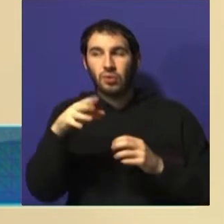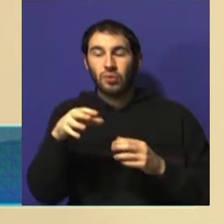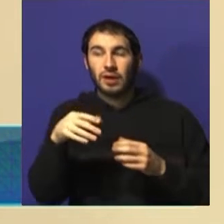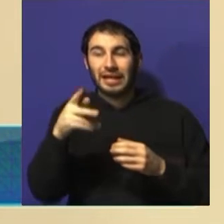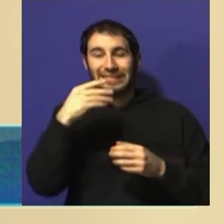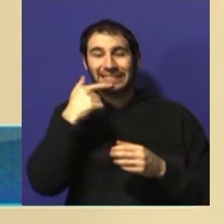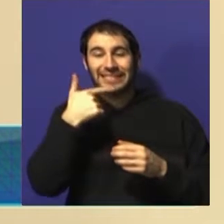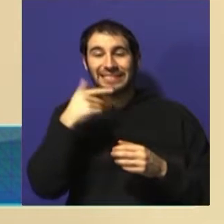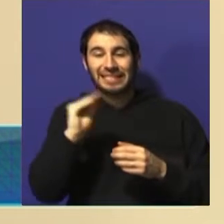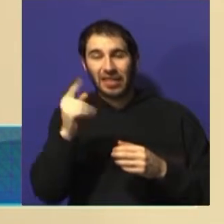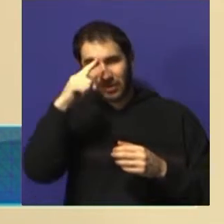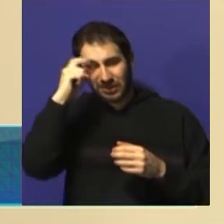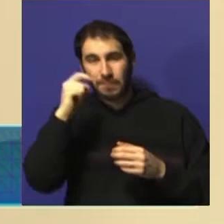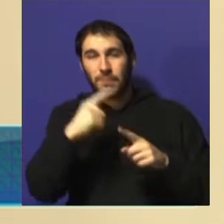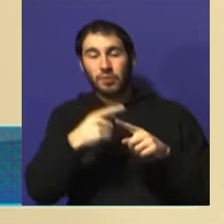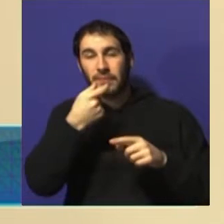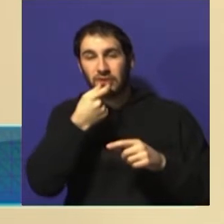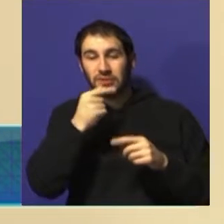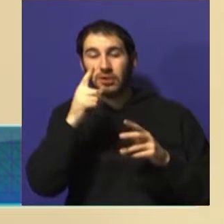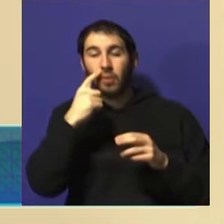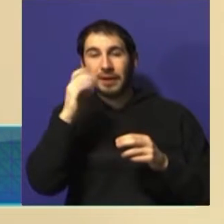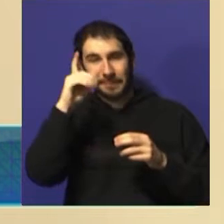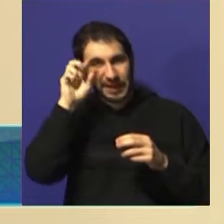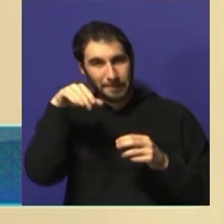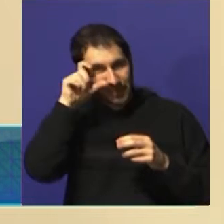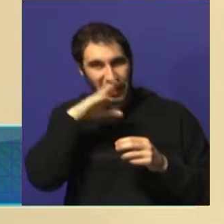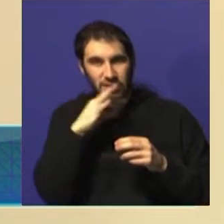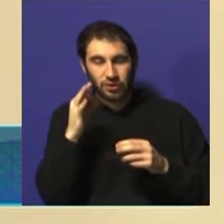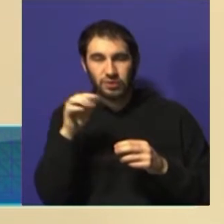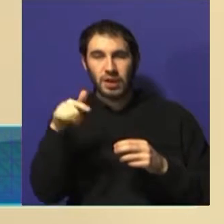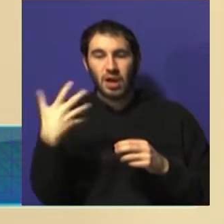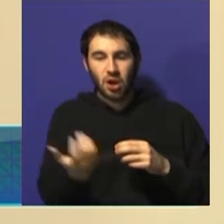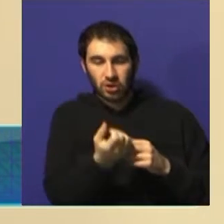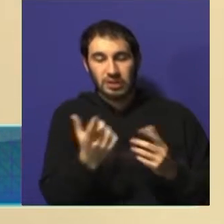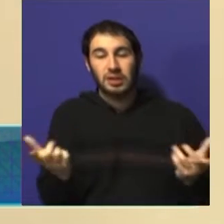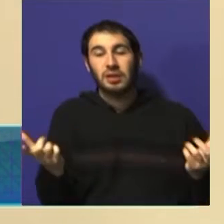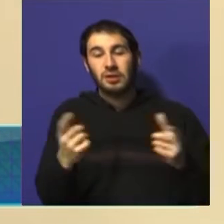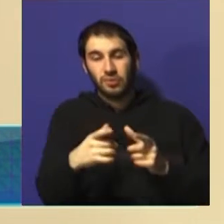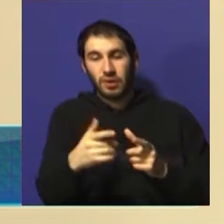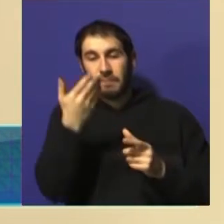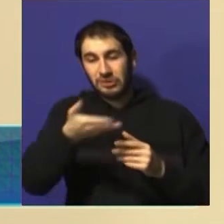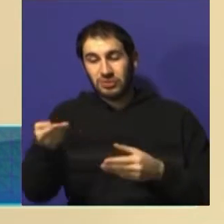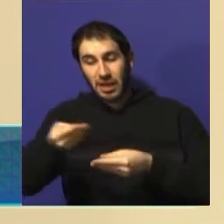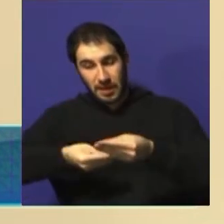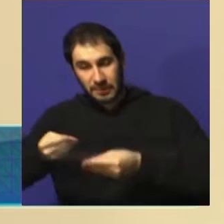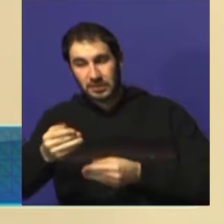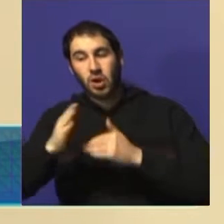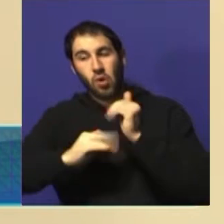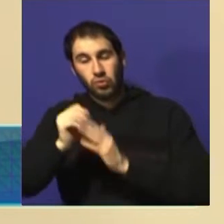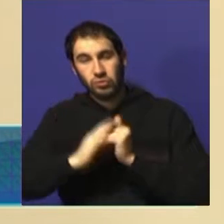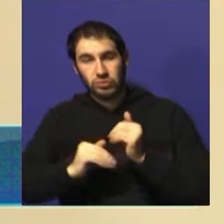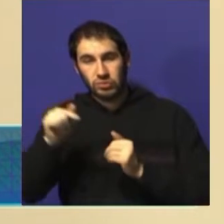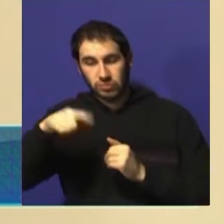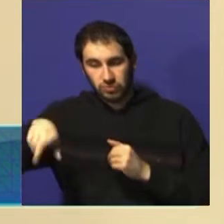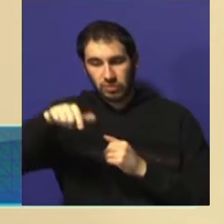entonces senador nacional por Mendoza, hablamos de Bermejo, donde logró reunir a los empresarios de la construcción que